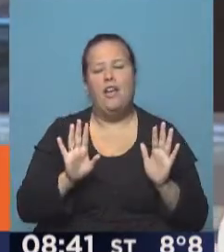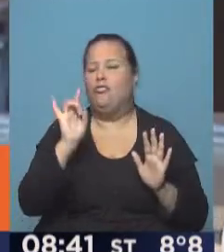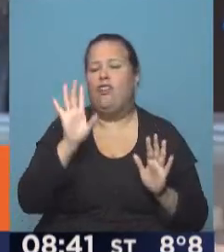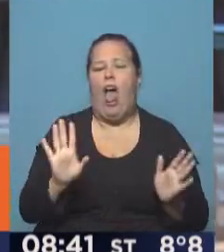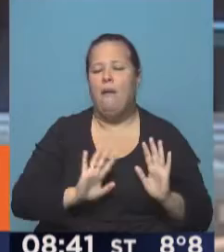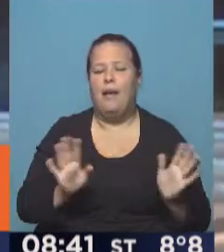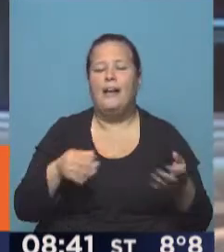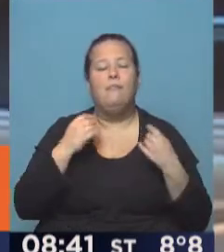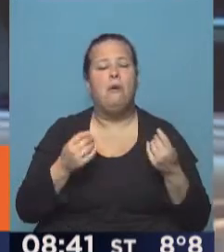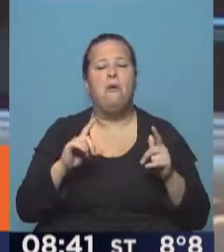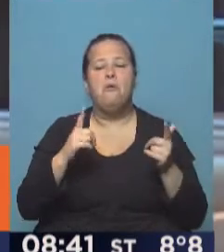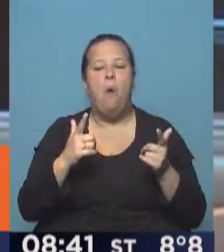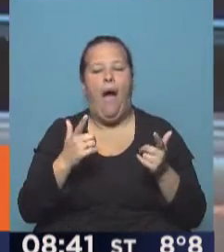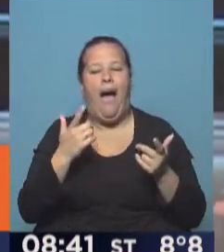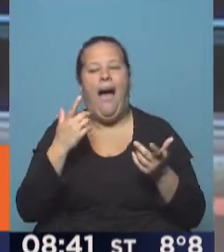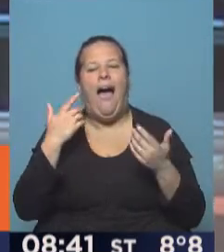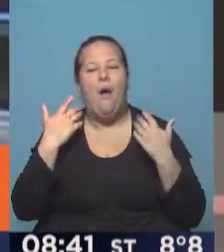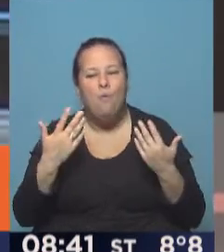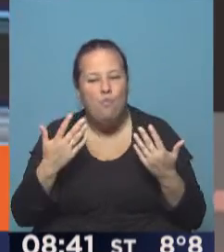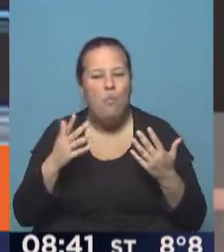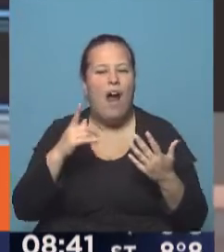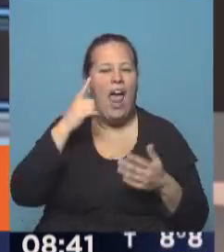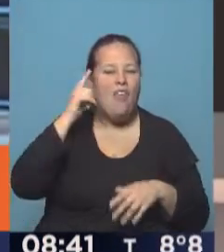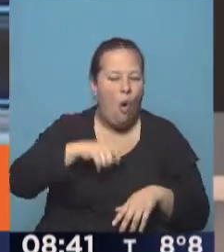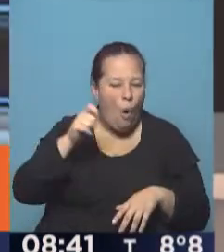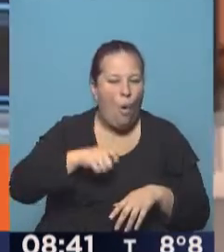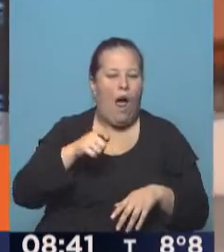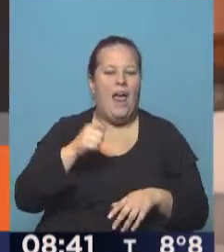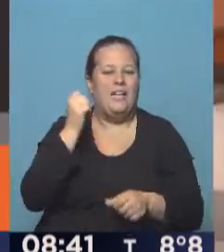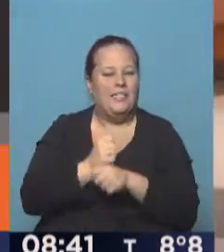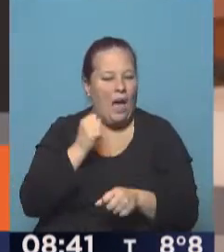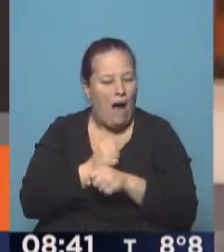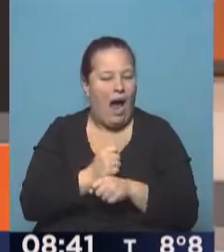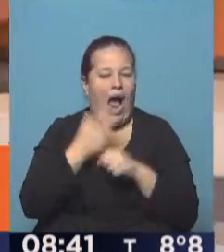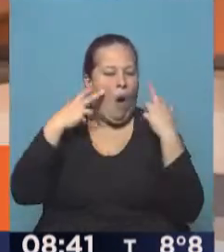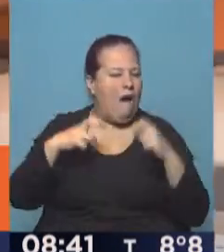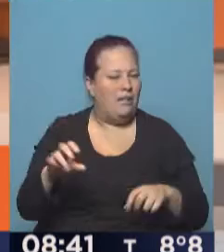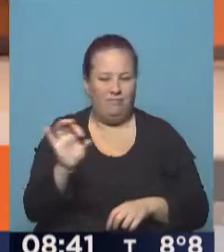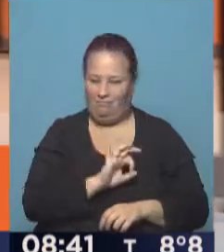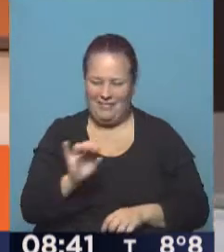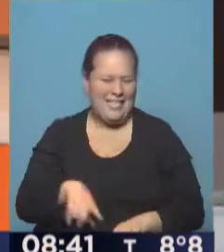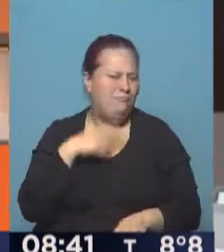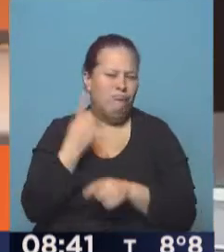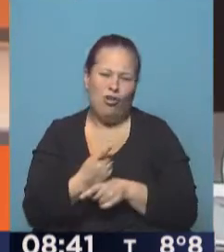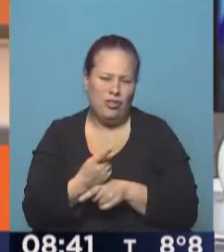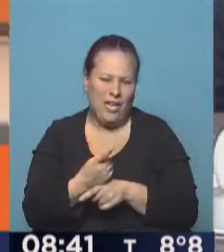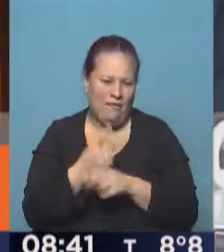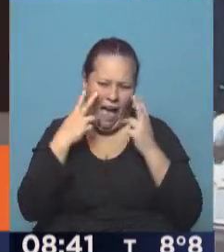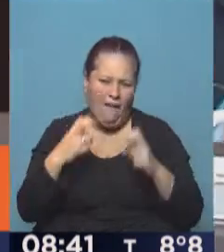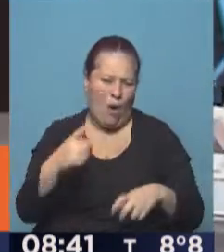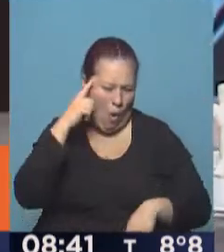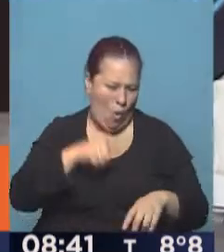que eso, porque no había ninguna chance de que los jueces actuaran o investigaran. Era imposible que eso